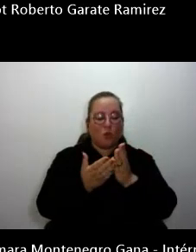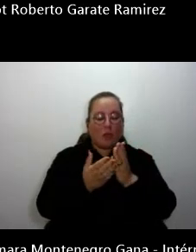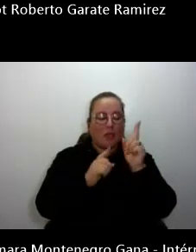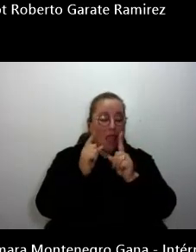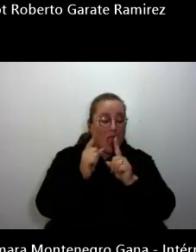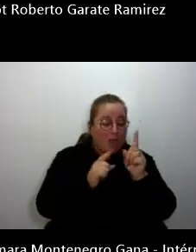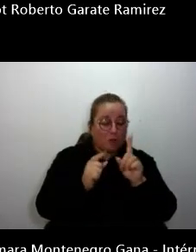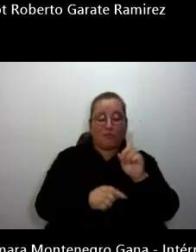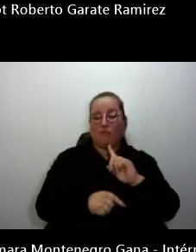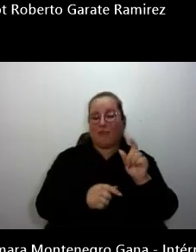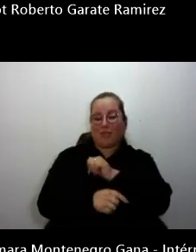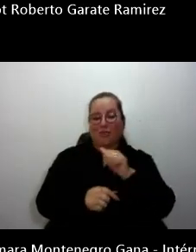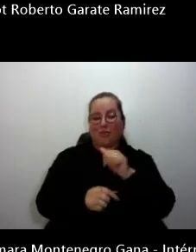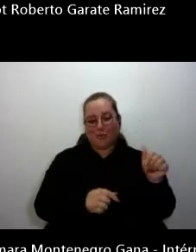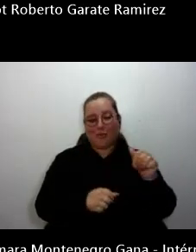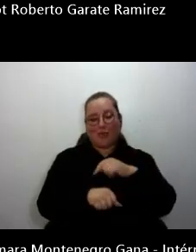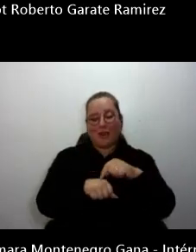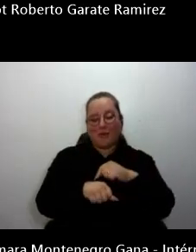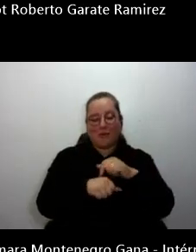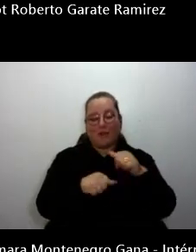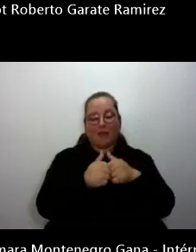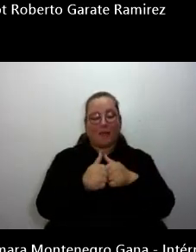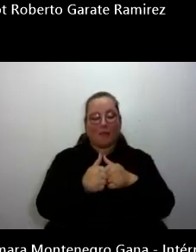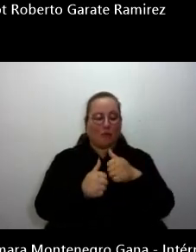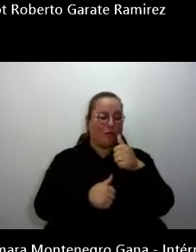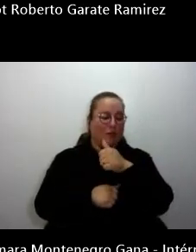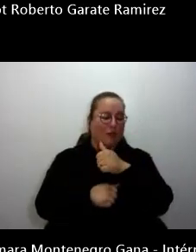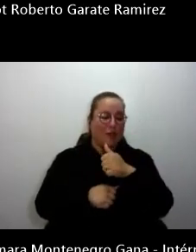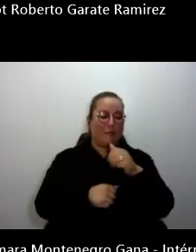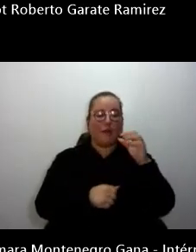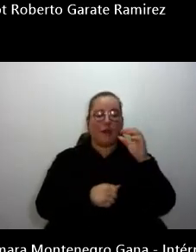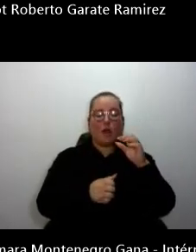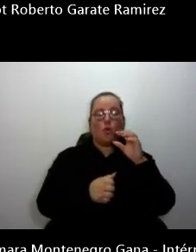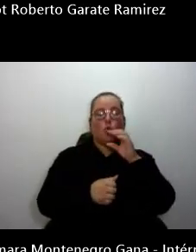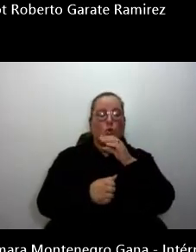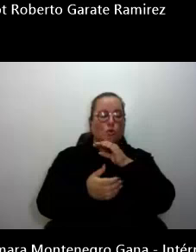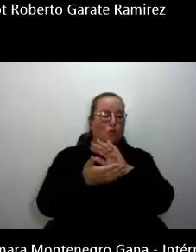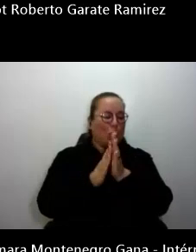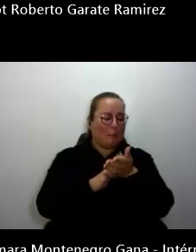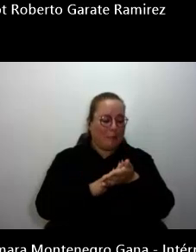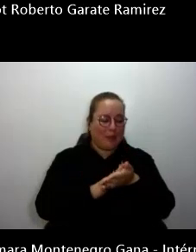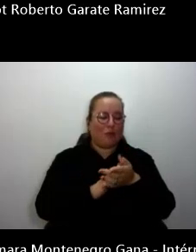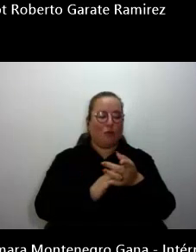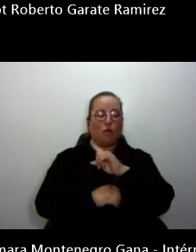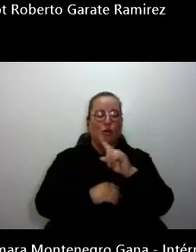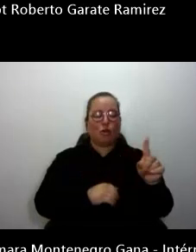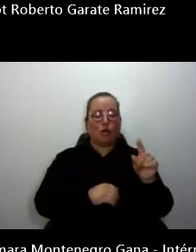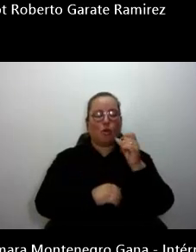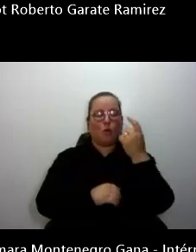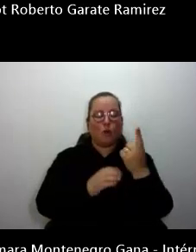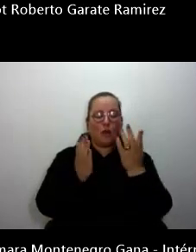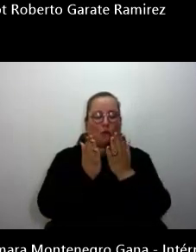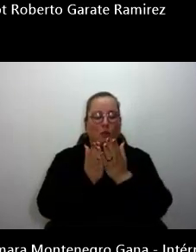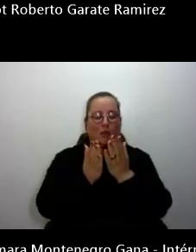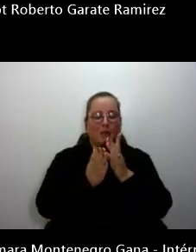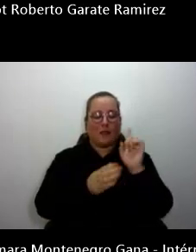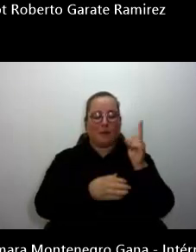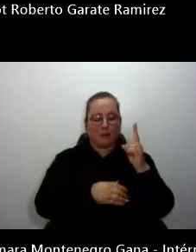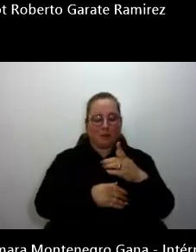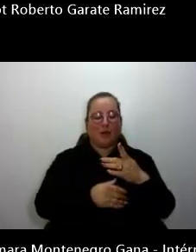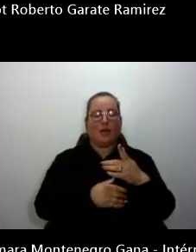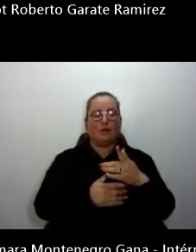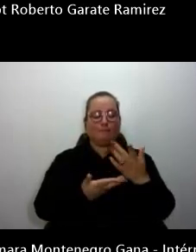Las horas de apoyo, ¿cierto?, a nivel de normativa son para el curso completo, y no para un estudiante particular. Lo que no